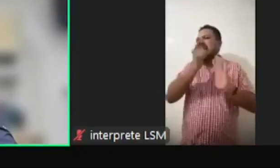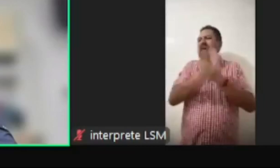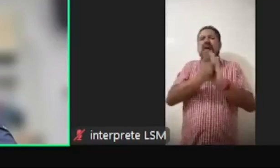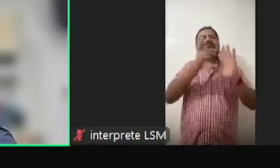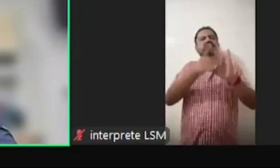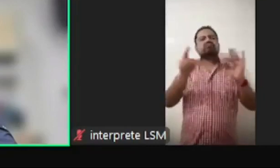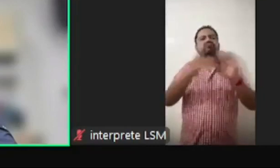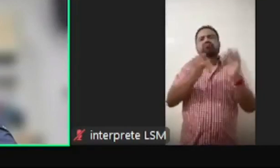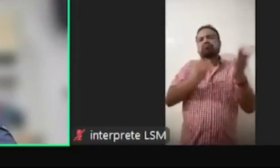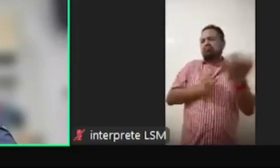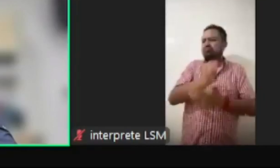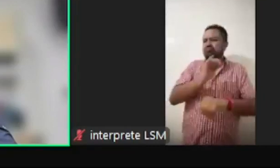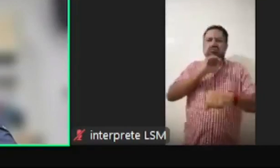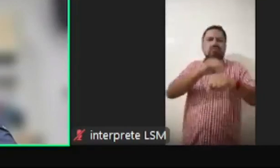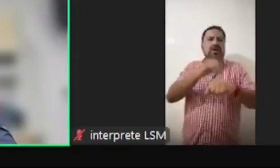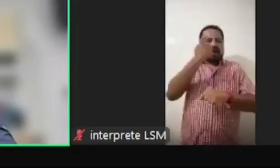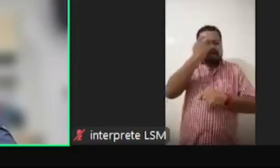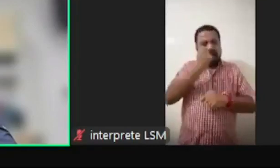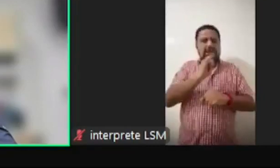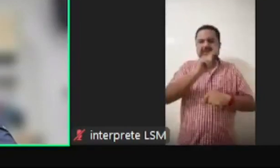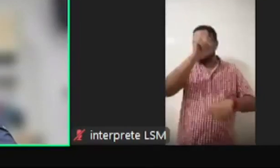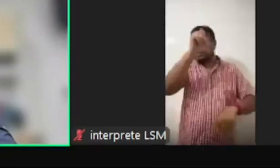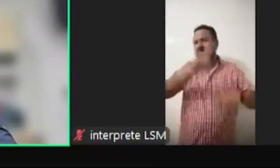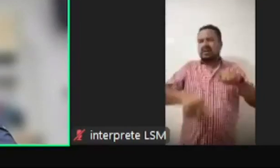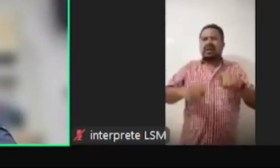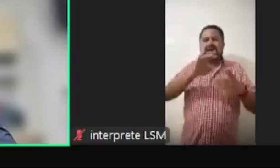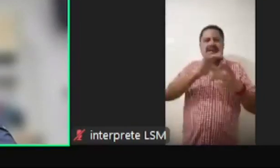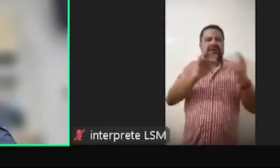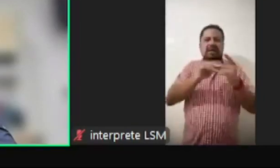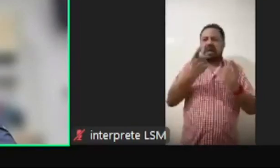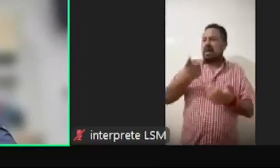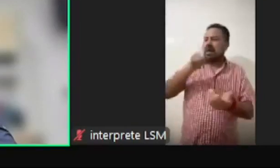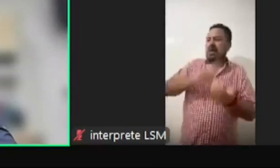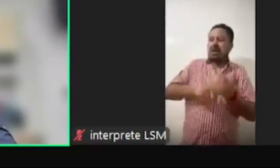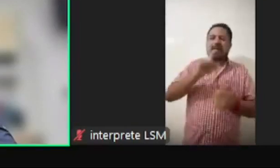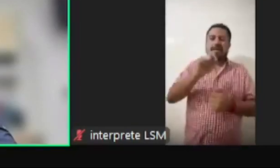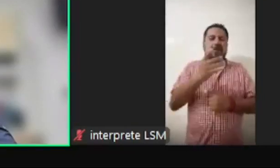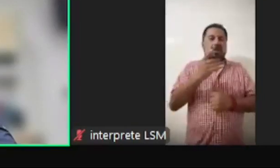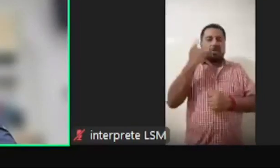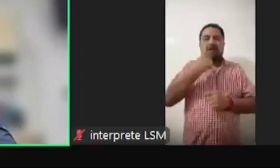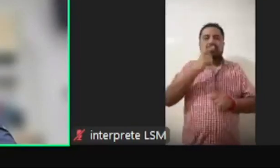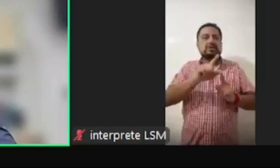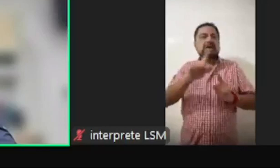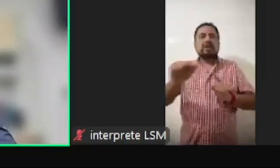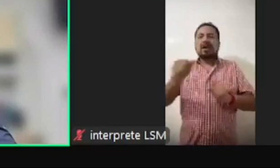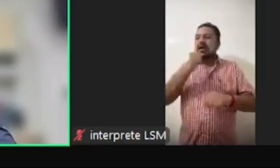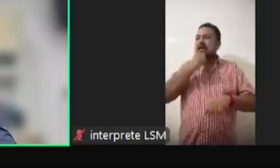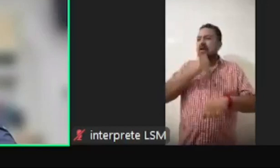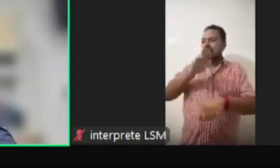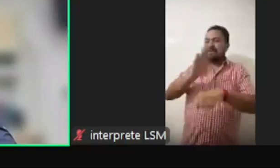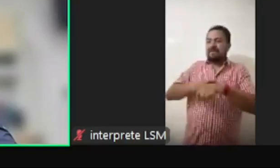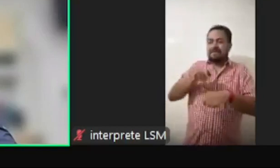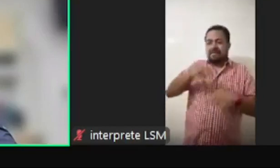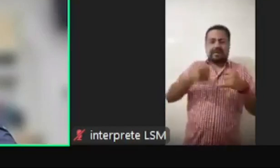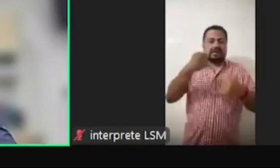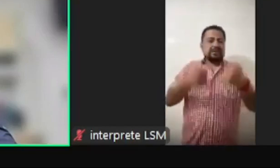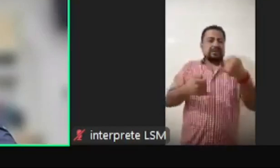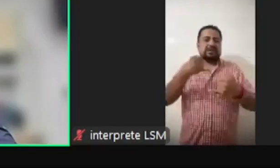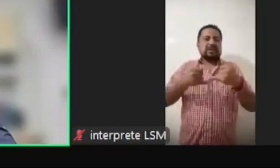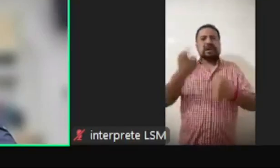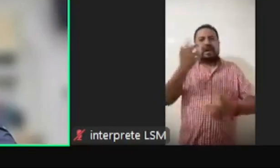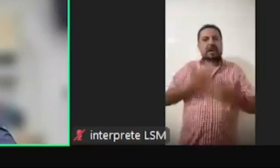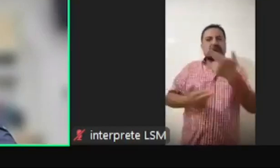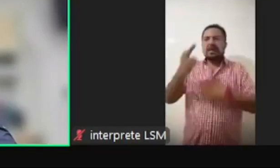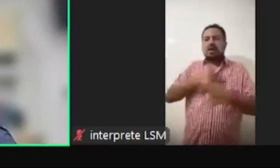determinación para hacer la cancelación señalada y dentro de las 24 horas siguientes informe a este tribunal el cumplimiento del ordenado, remitiendo las constancias que